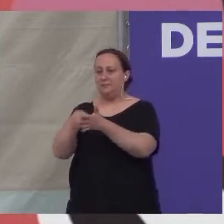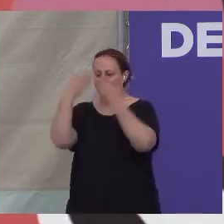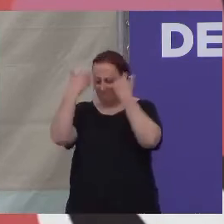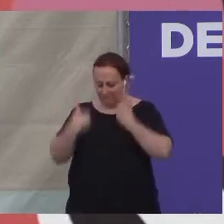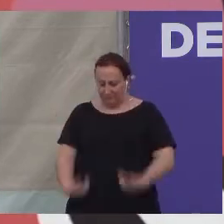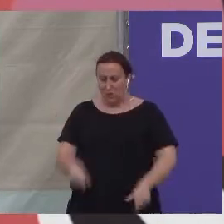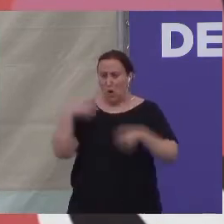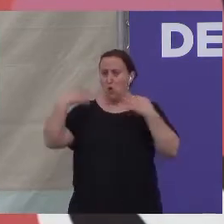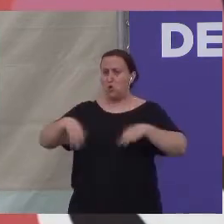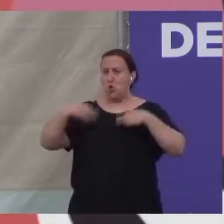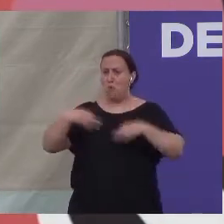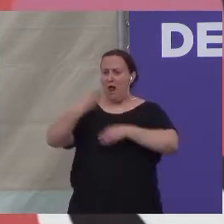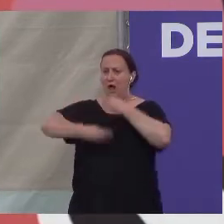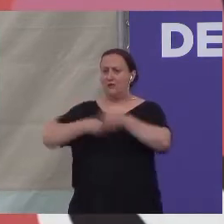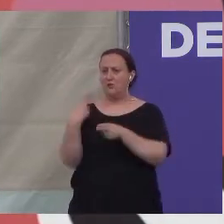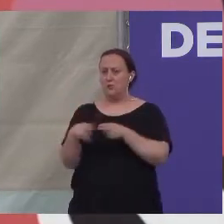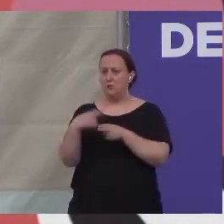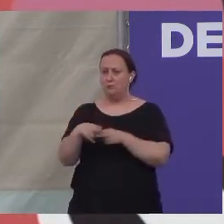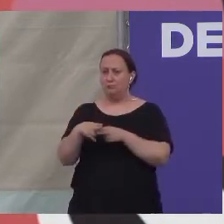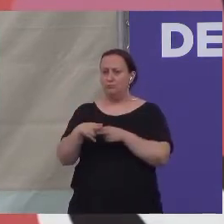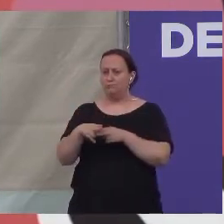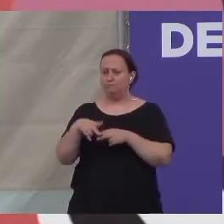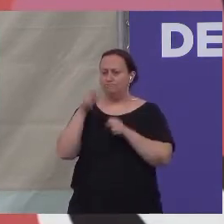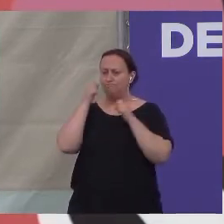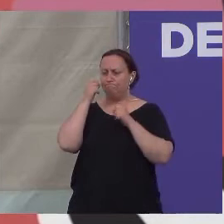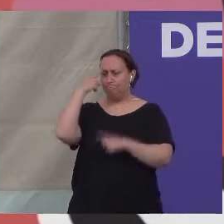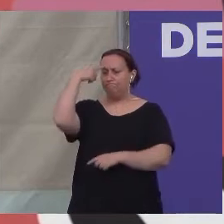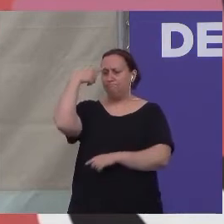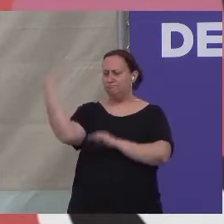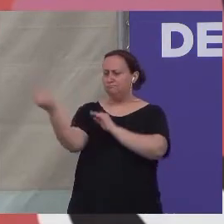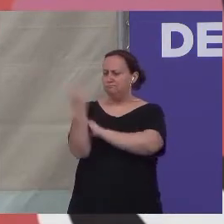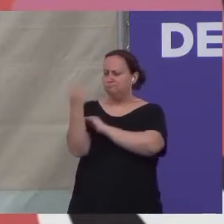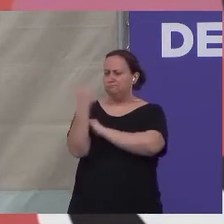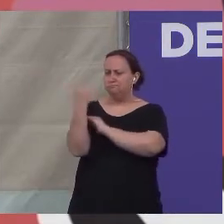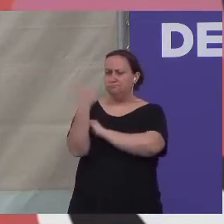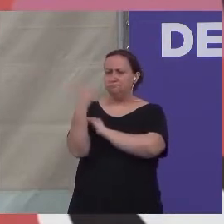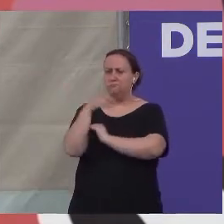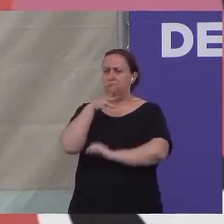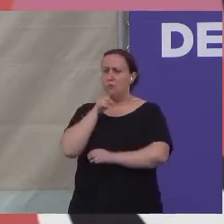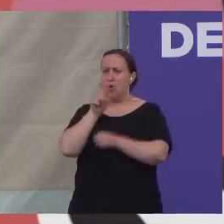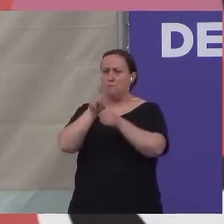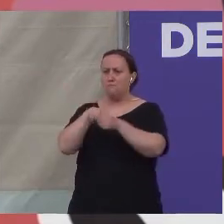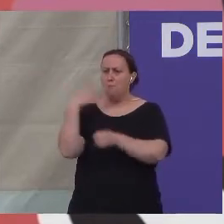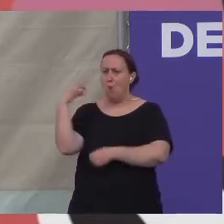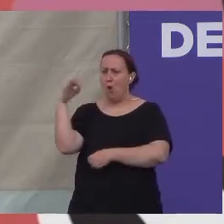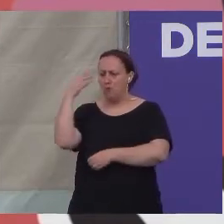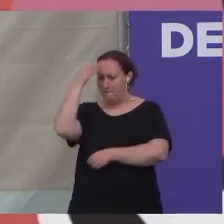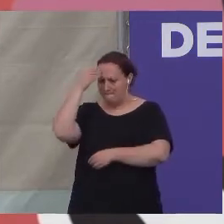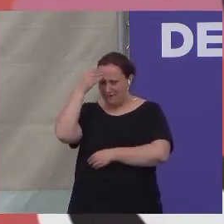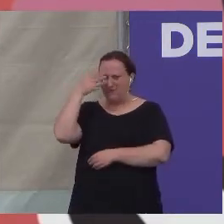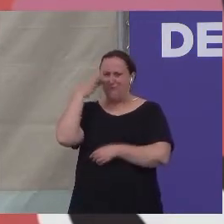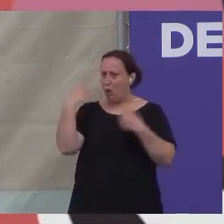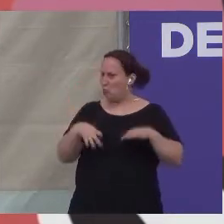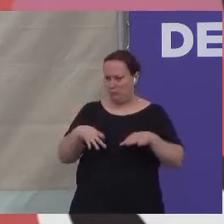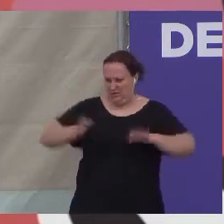haciendo política, pero teniendo en cuenta los ataques que recibimos simplemente por pertenecer a Podemos, yo creo que somos personas especiales que hacemos